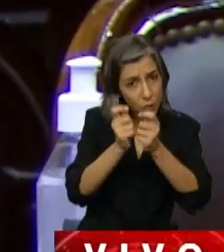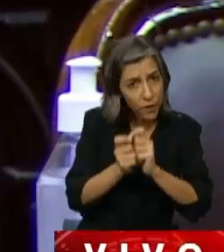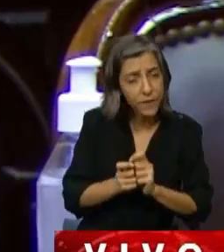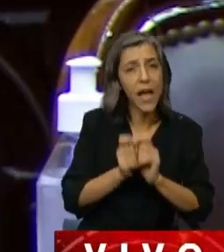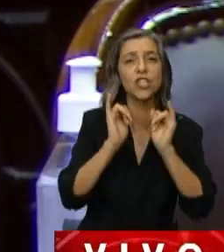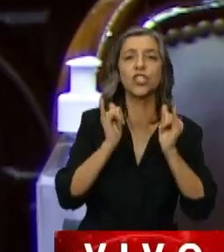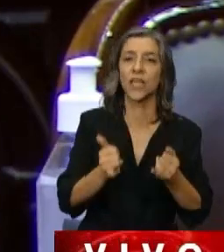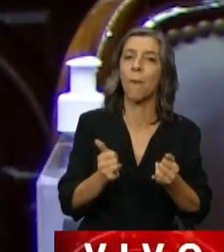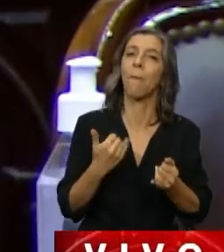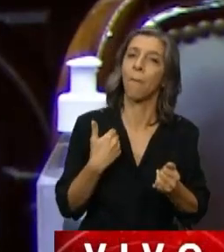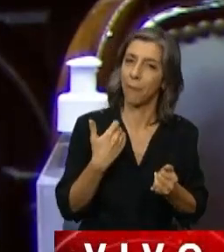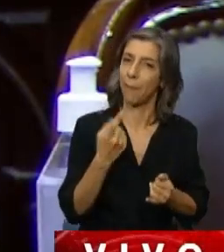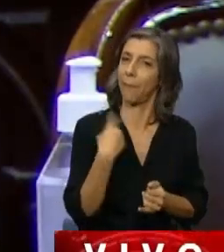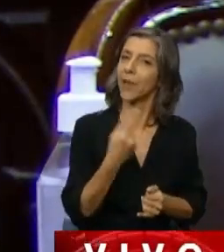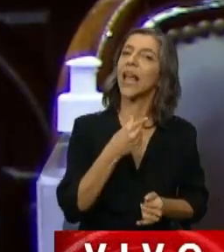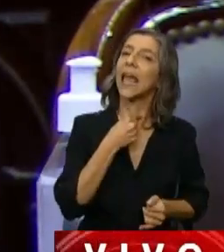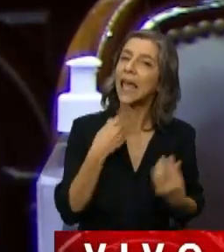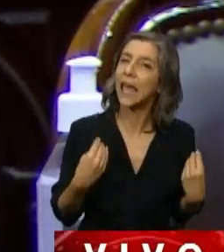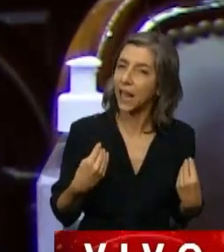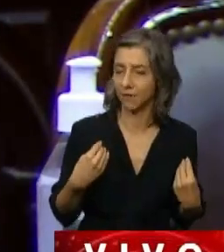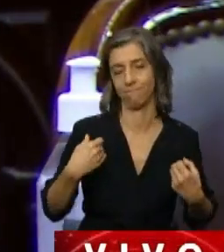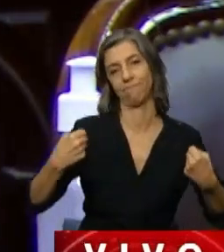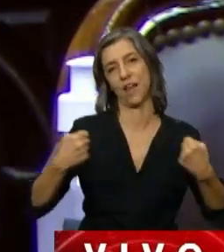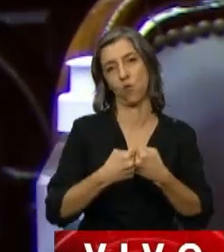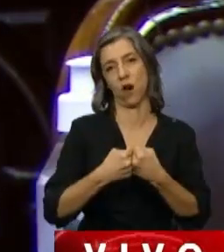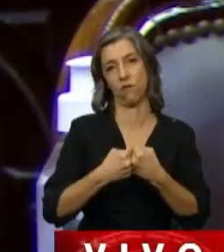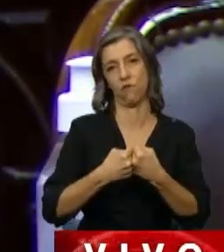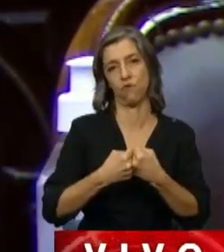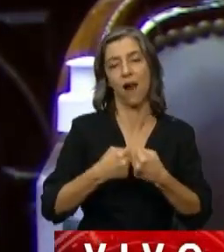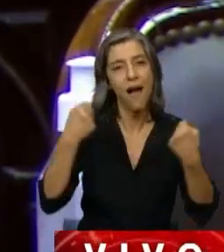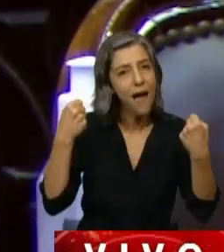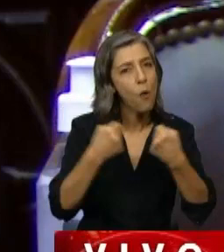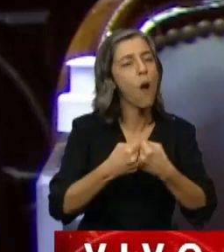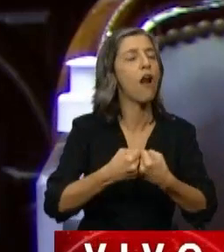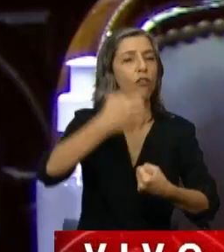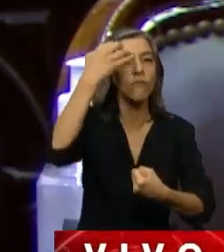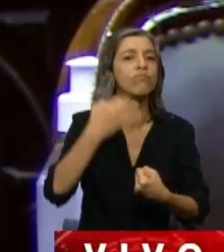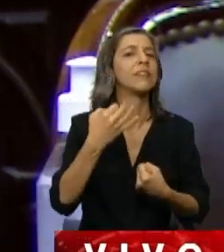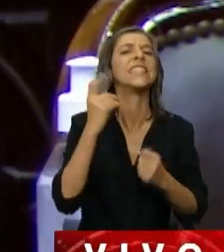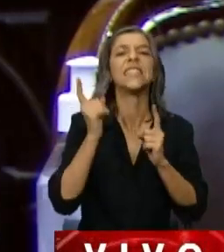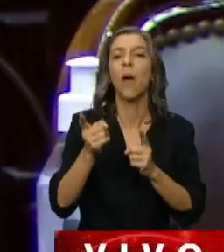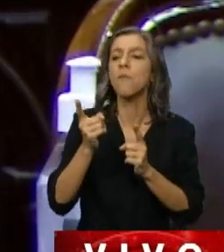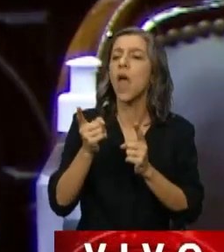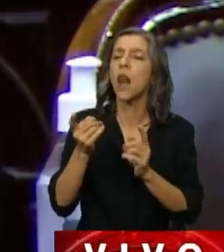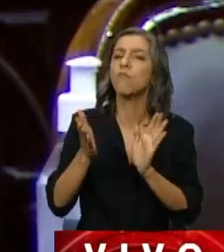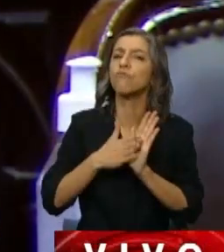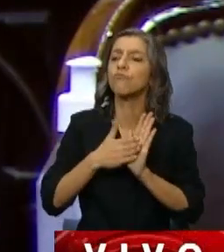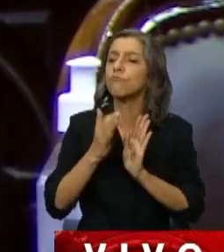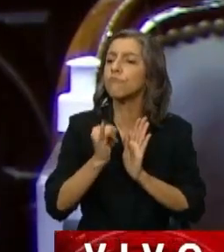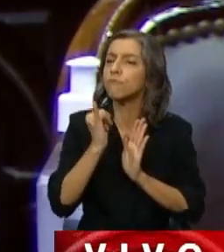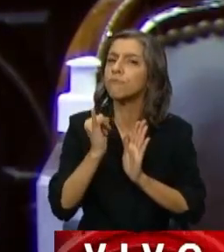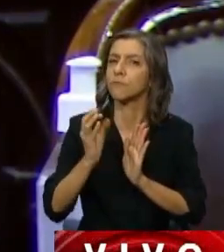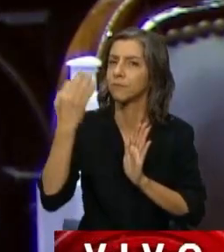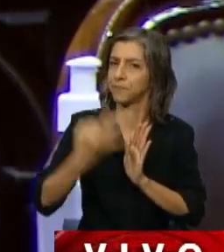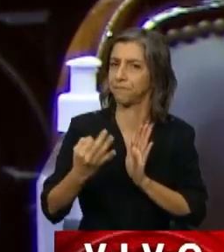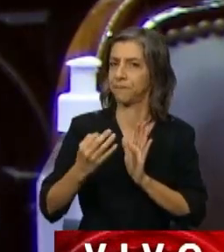pero queremos acuerdo y que creemos también que los argumentos tienen que ser totalmente